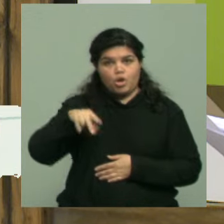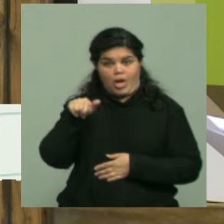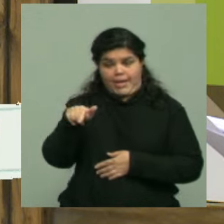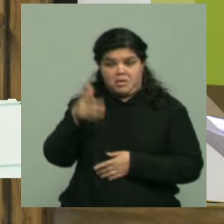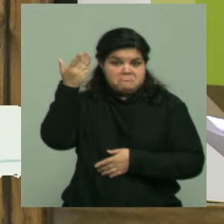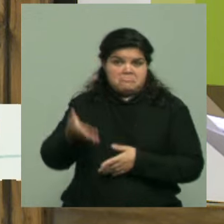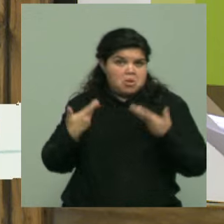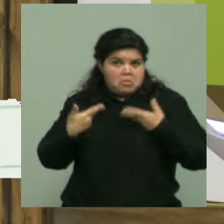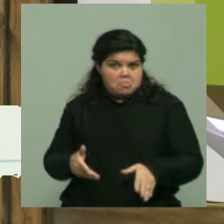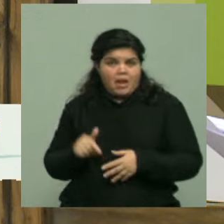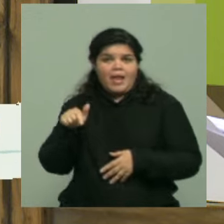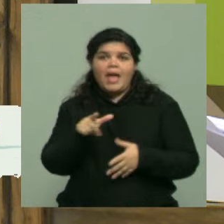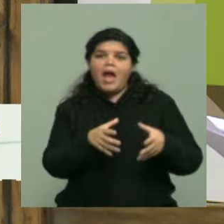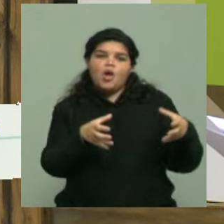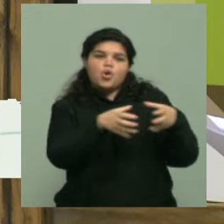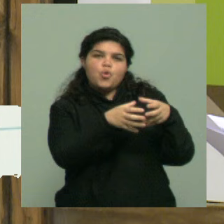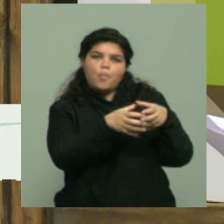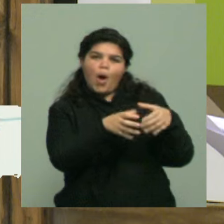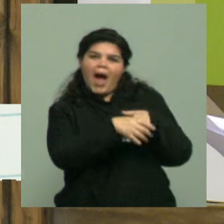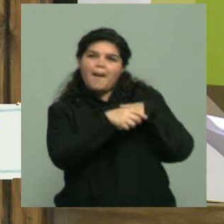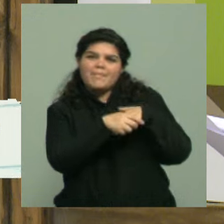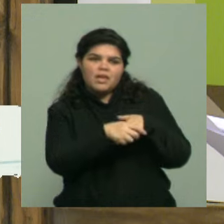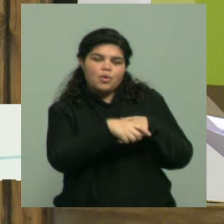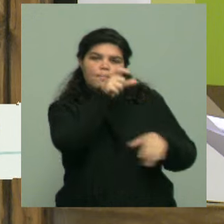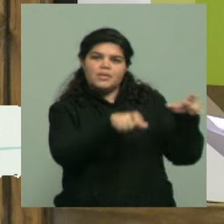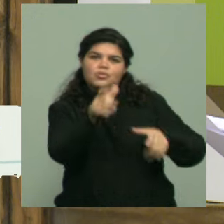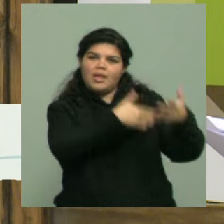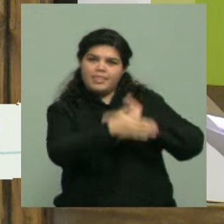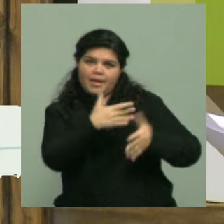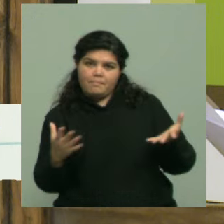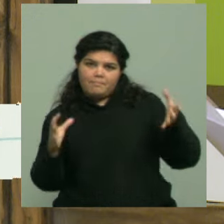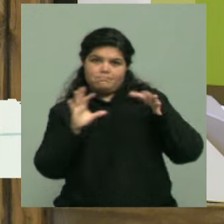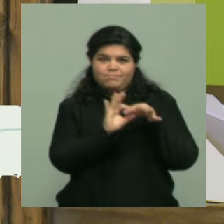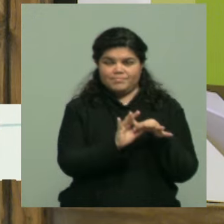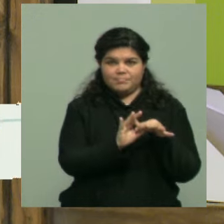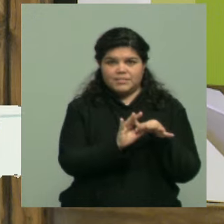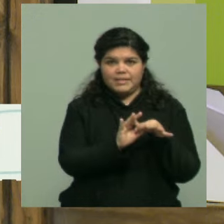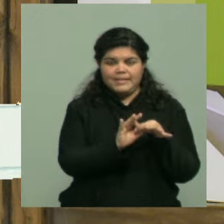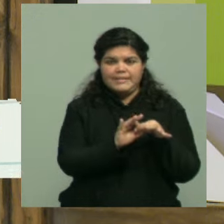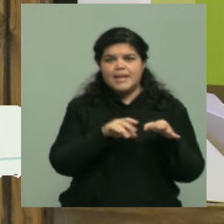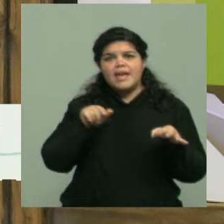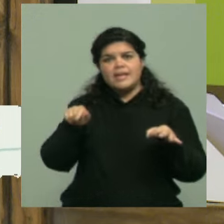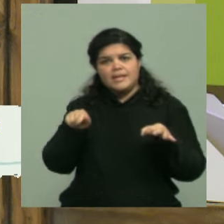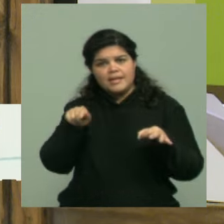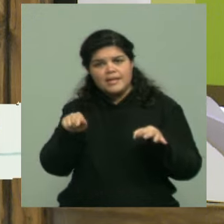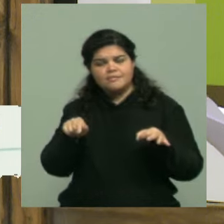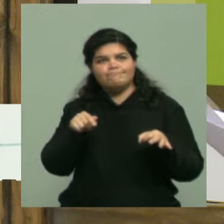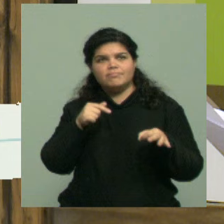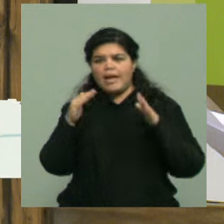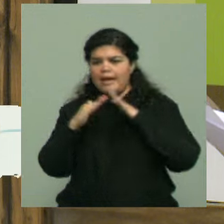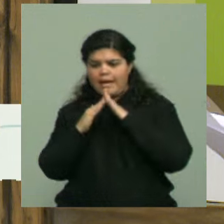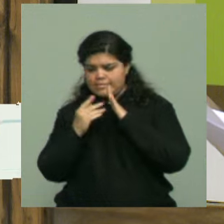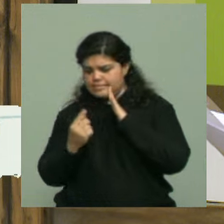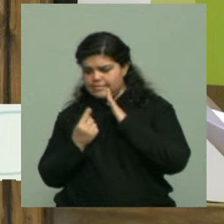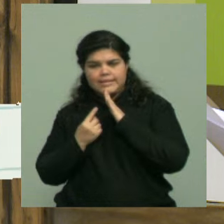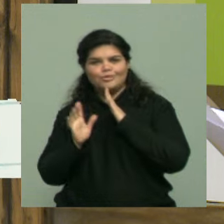de jóvenes con discapacidad porque él tiene la impronta de querer salir de su hogar.